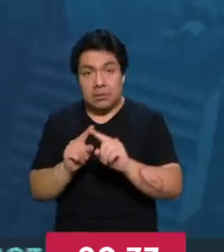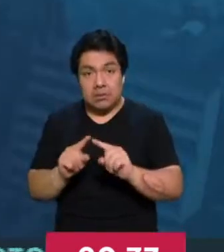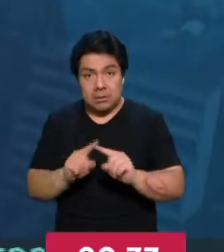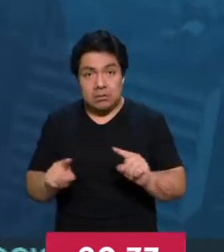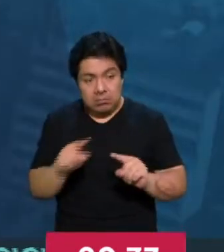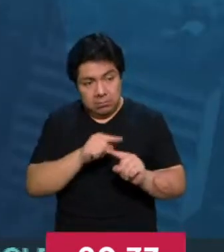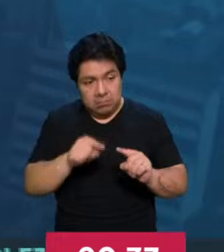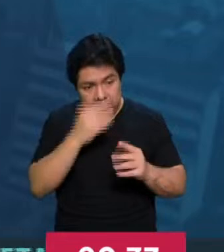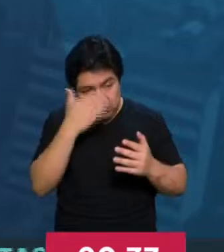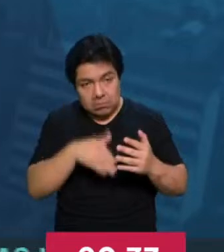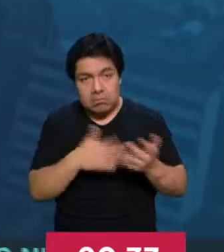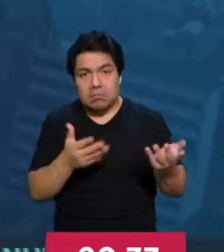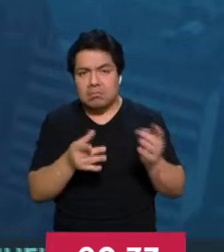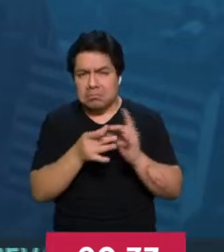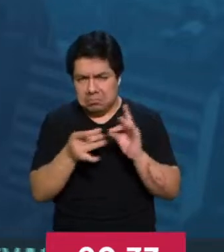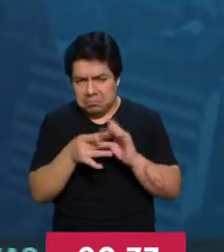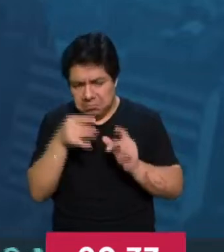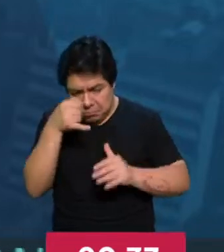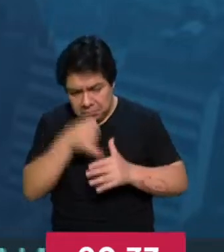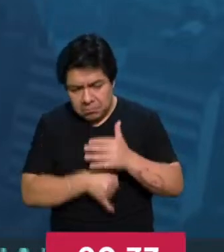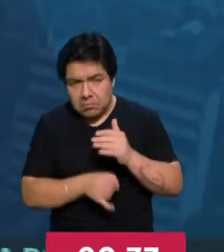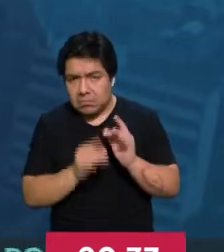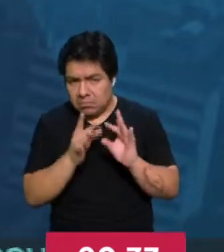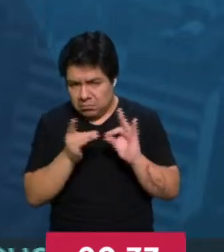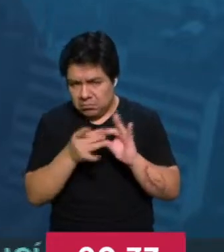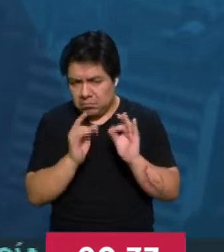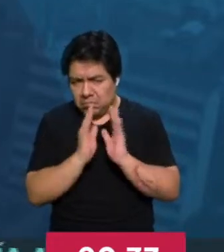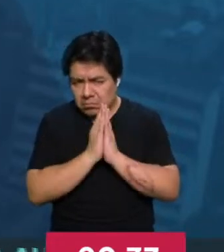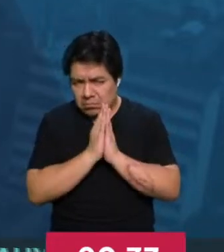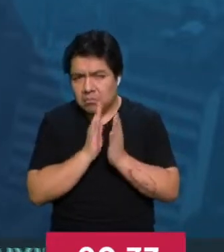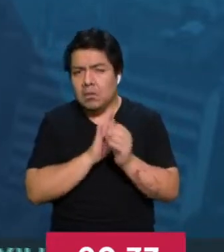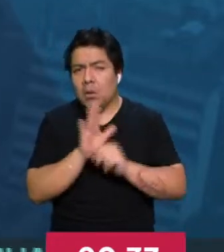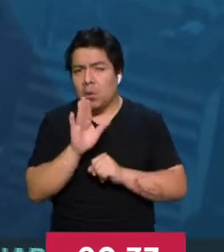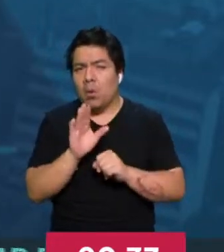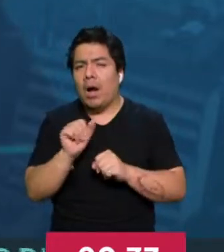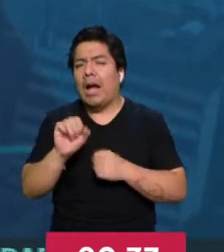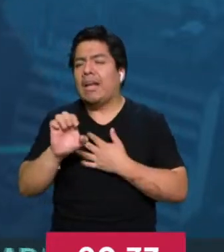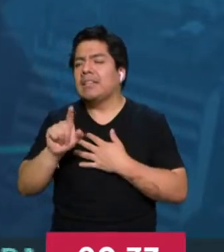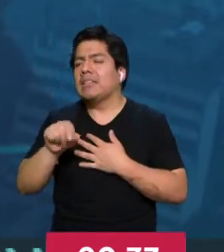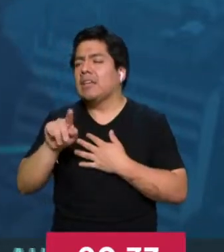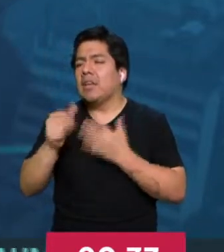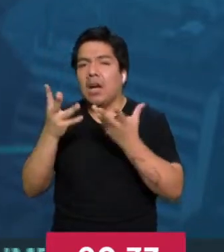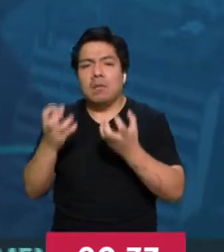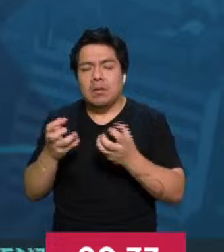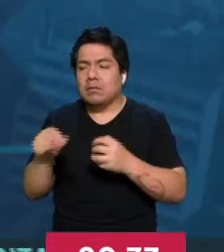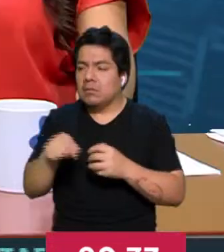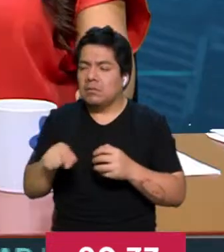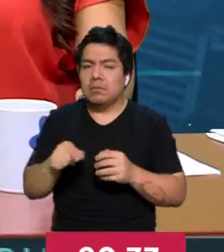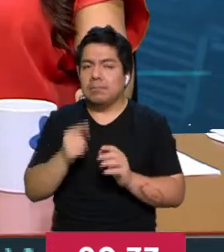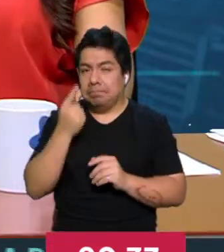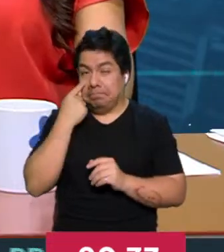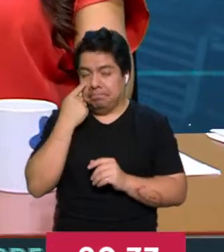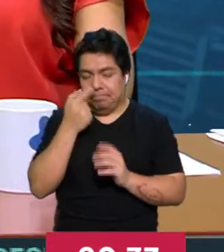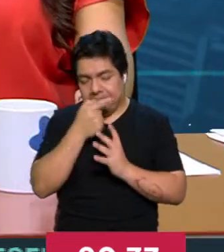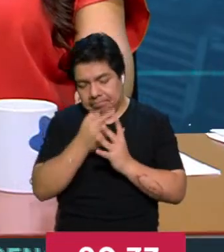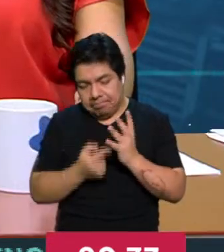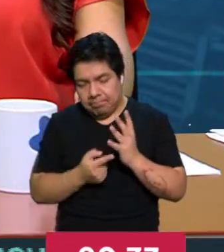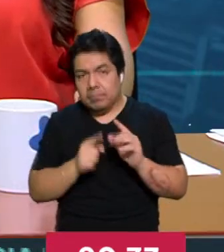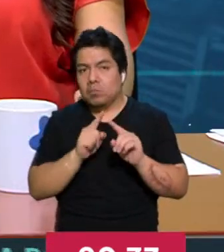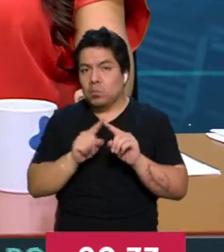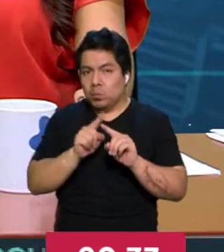ustedes tienen contabilizados. ¿Nos podría explicar un poco de eso y qué tipo de sequía vamos a enfrentar este año? Sí, bueno, las sequías